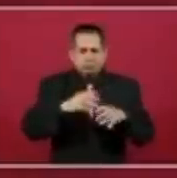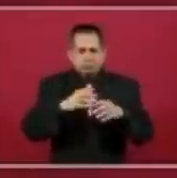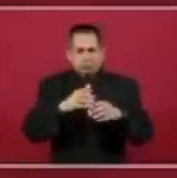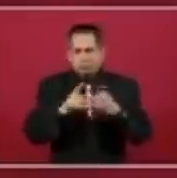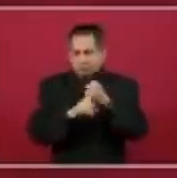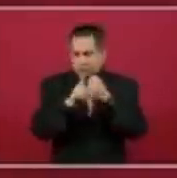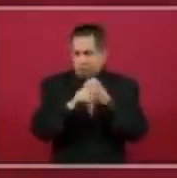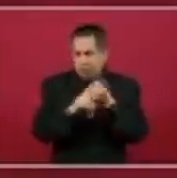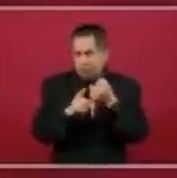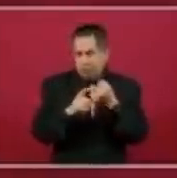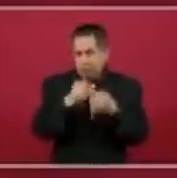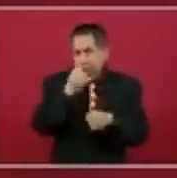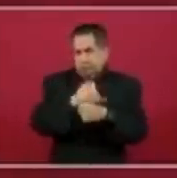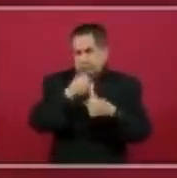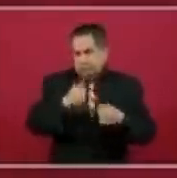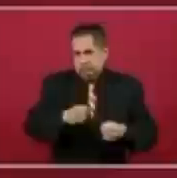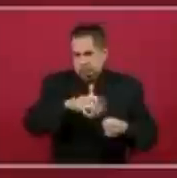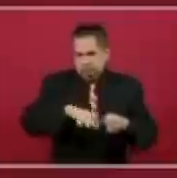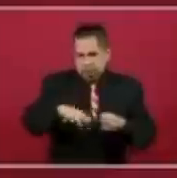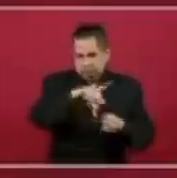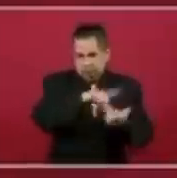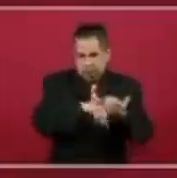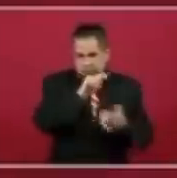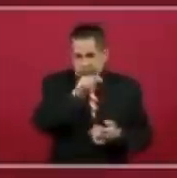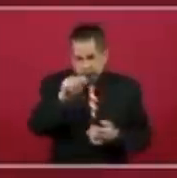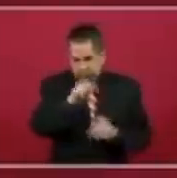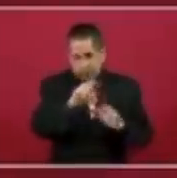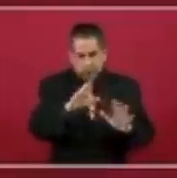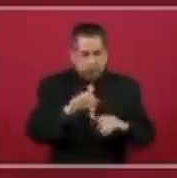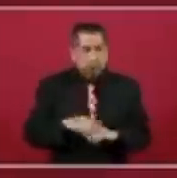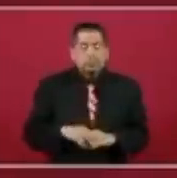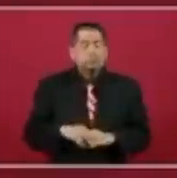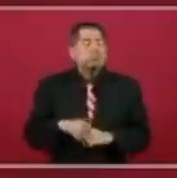público. Se creó